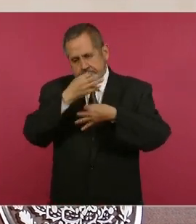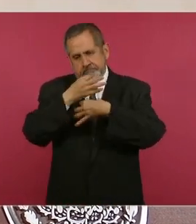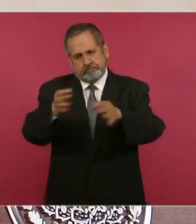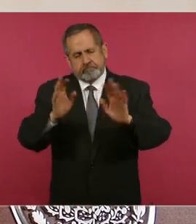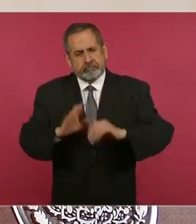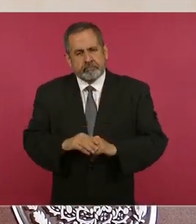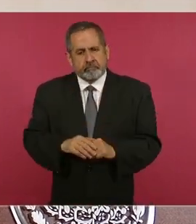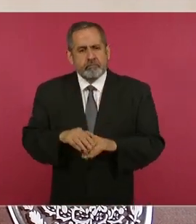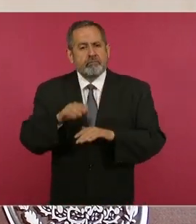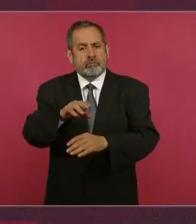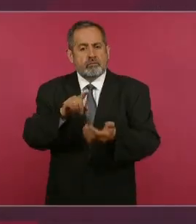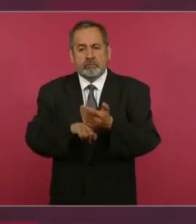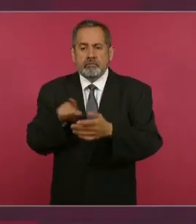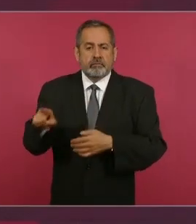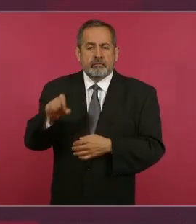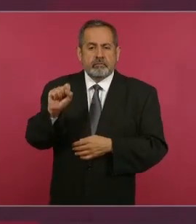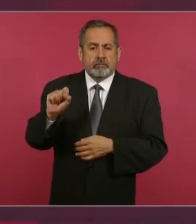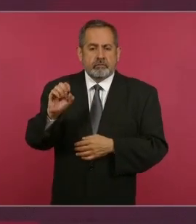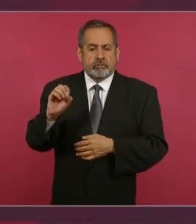lo de Soriana